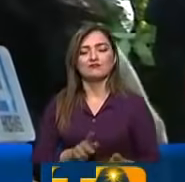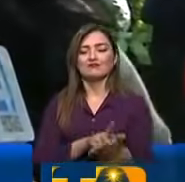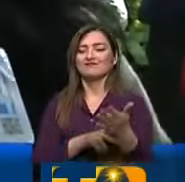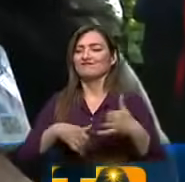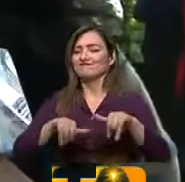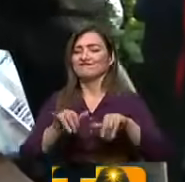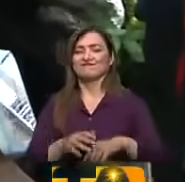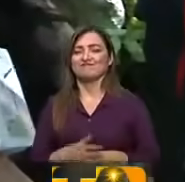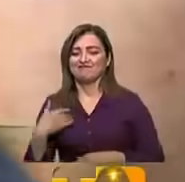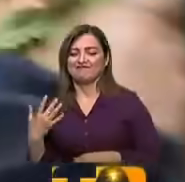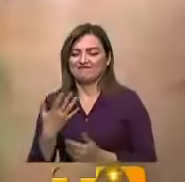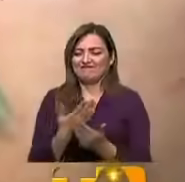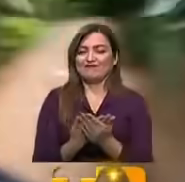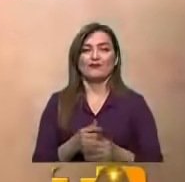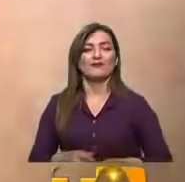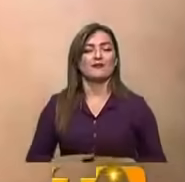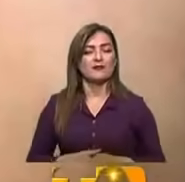tradición, venimos acá.